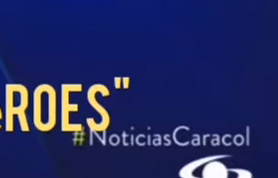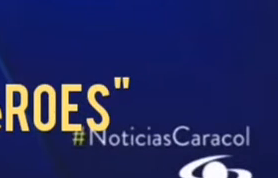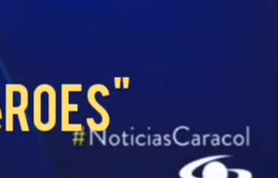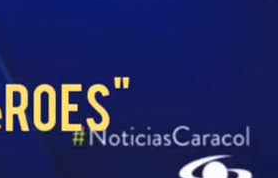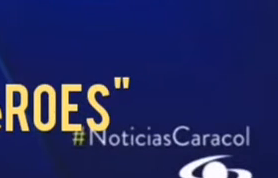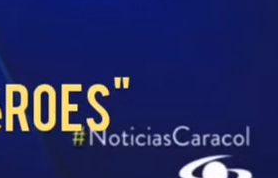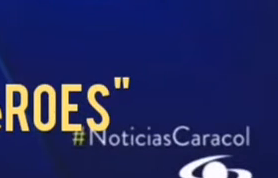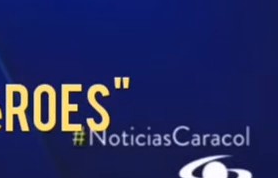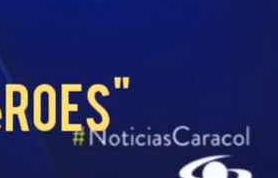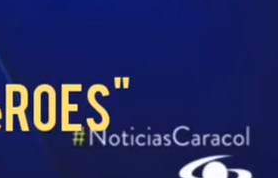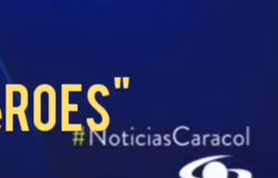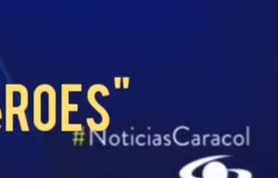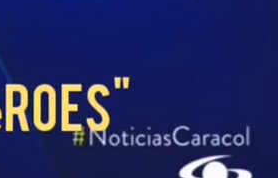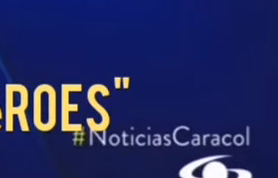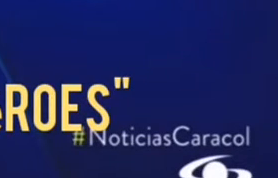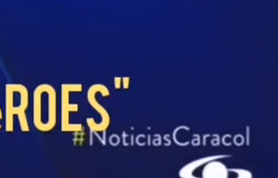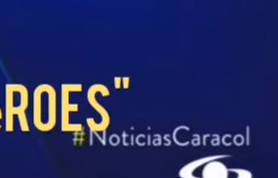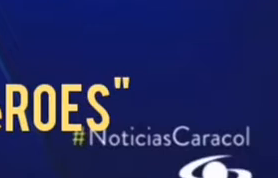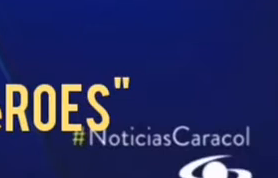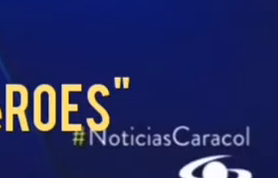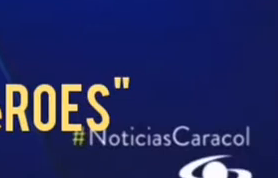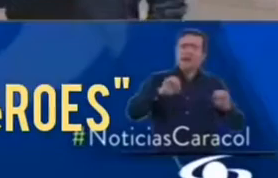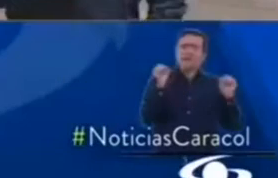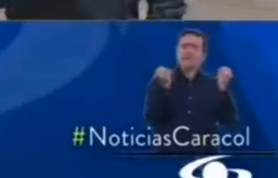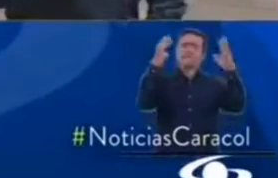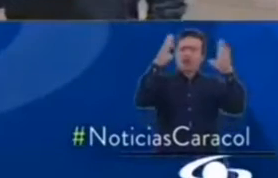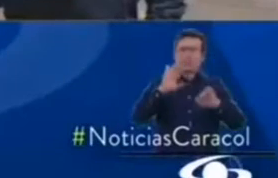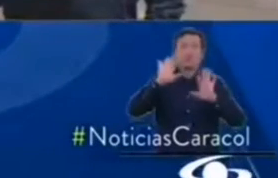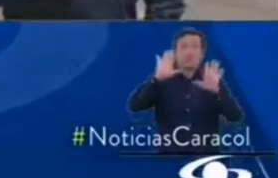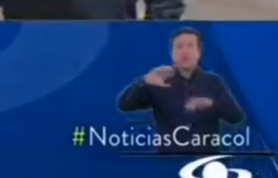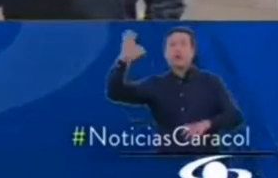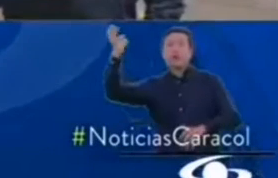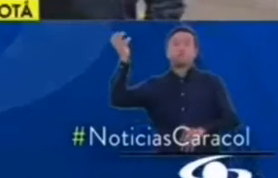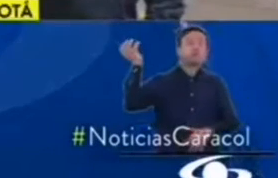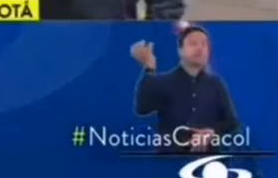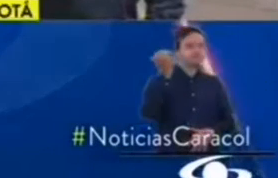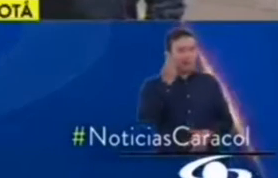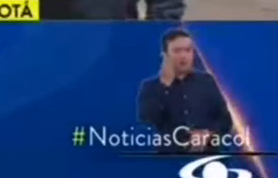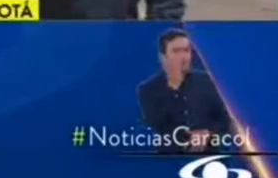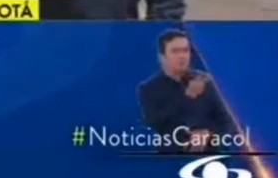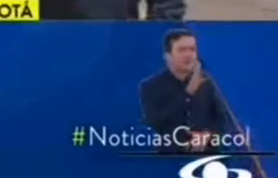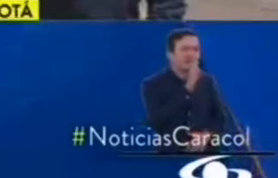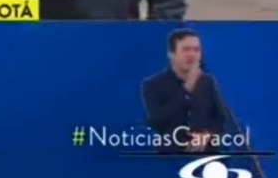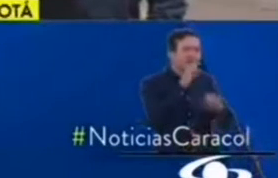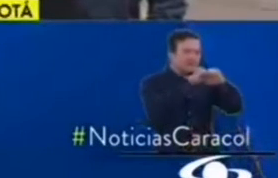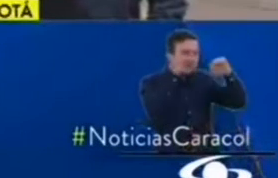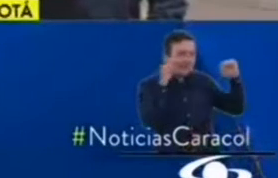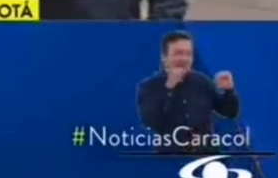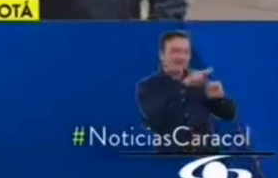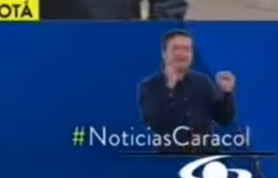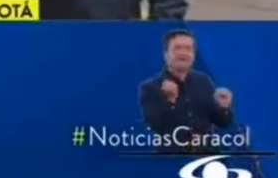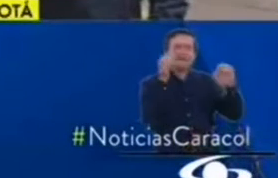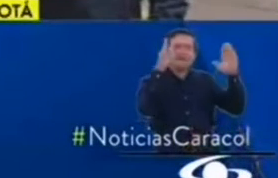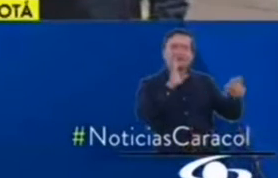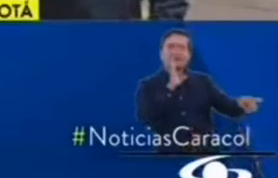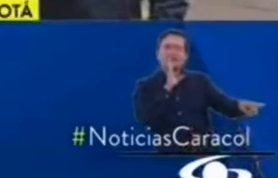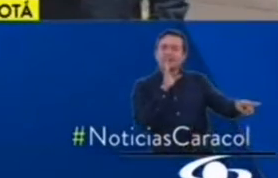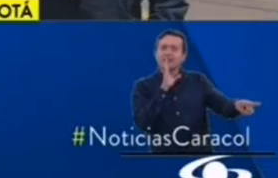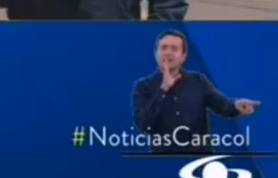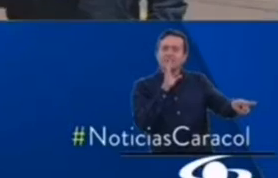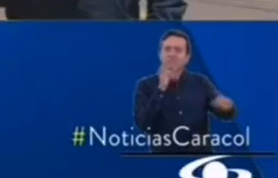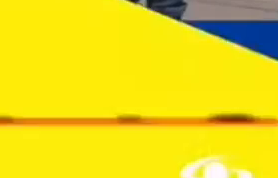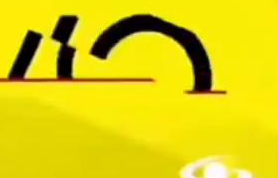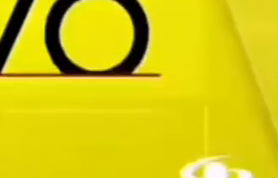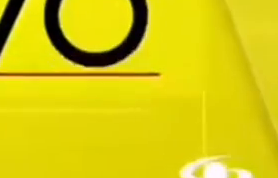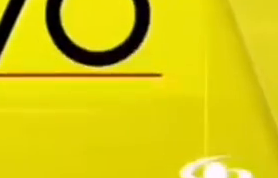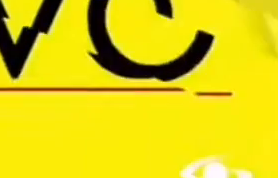clandestina. Las autoridades, cuando llegaron a este lugar, quedaron sorprendidas con lo que encontraron. Freddy Guerra, ¿y quiénes eran los asistentes de esta fiesta?